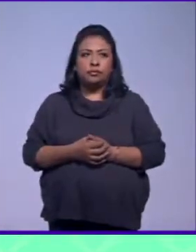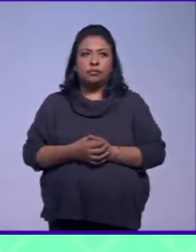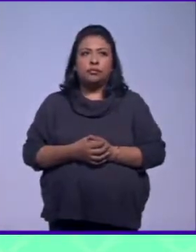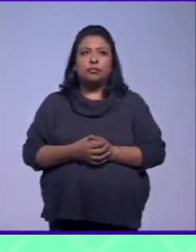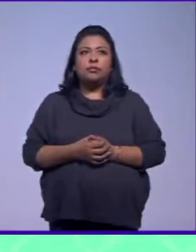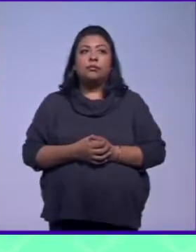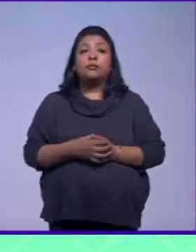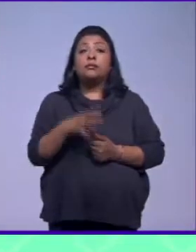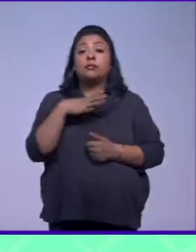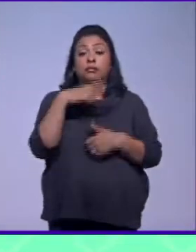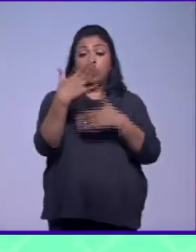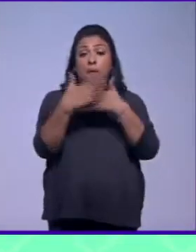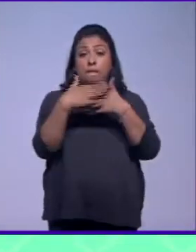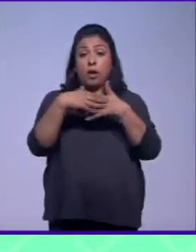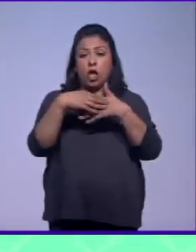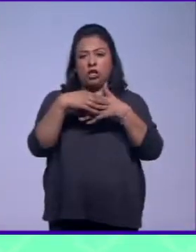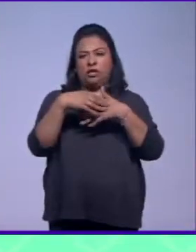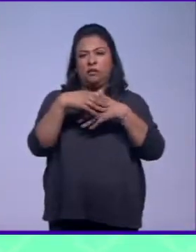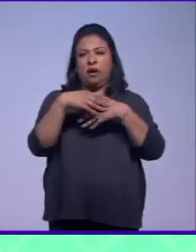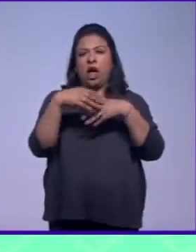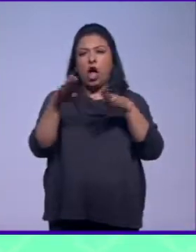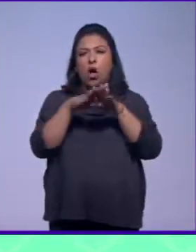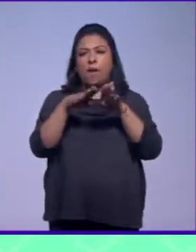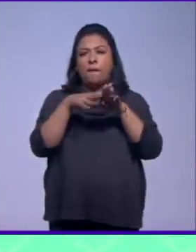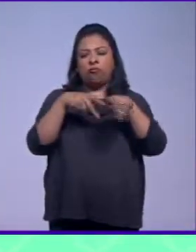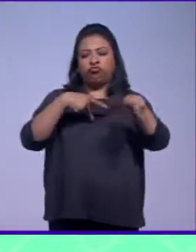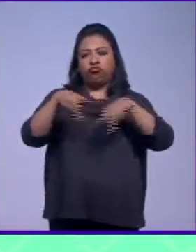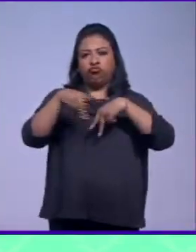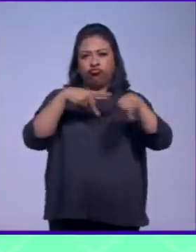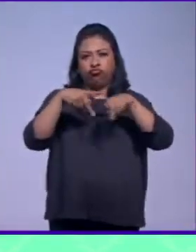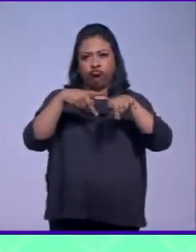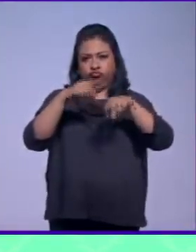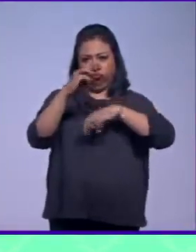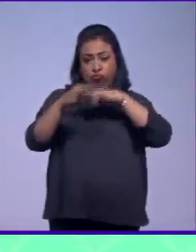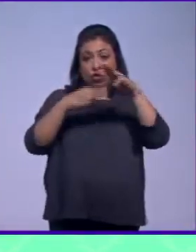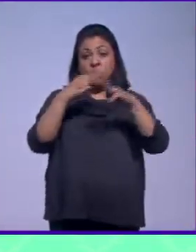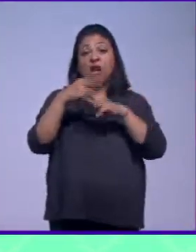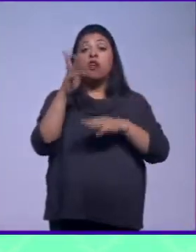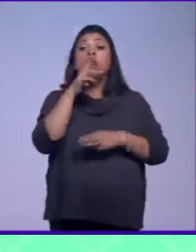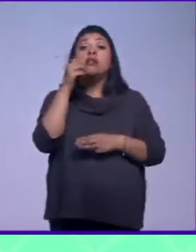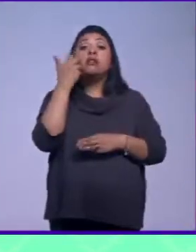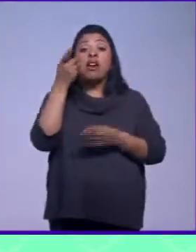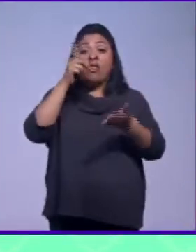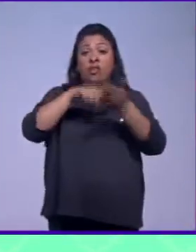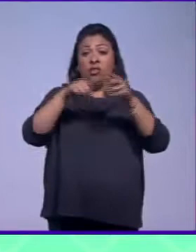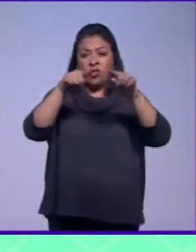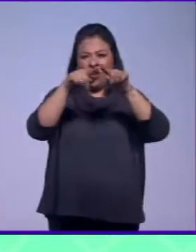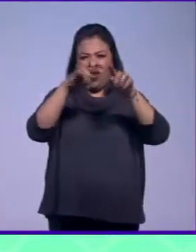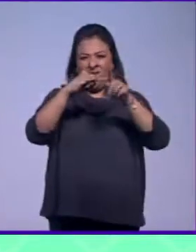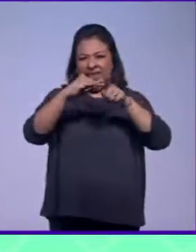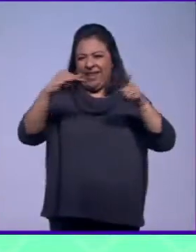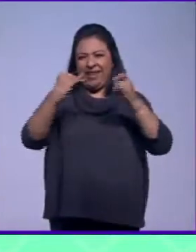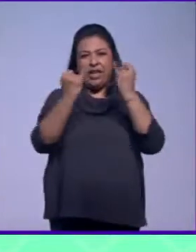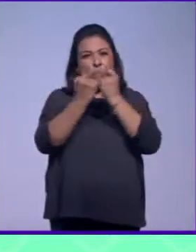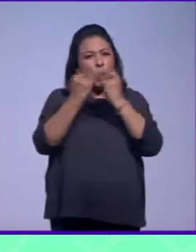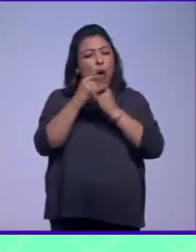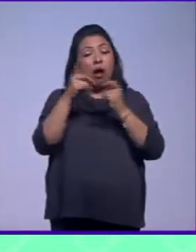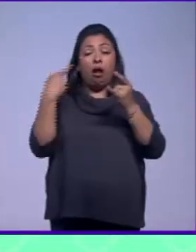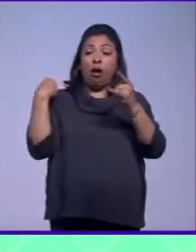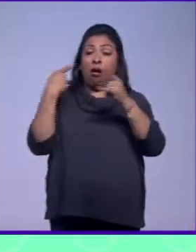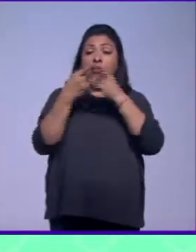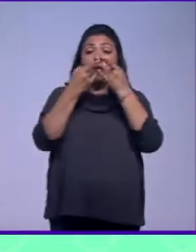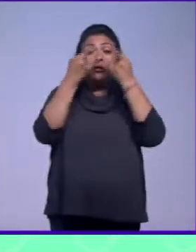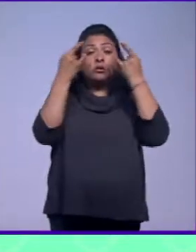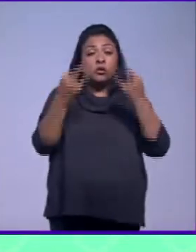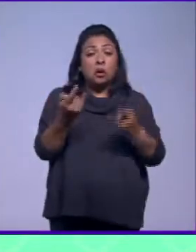frente a la próxima contienda deportiva rusia desearía que su desempeño en la cancha fuera tan efectivo como el que históricamente